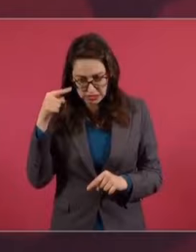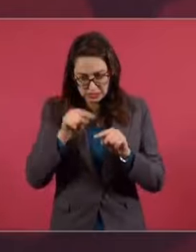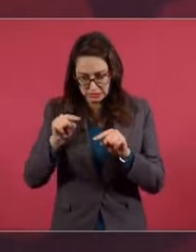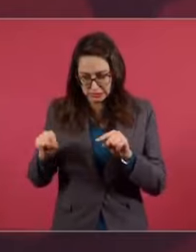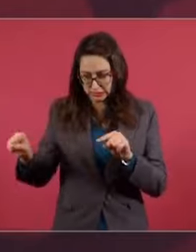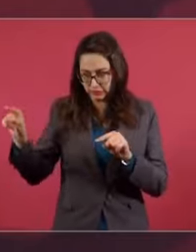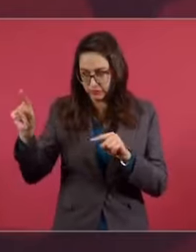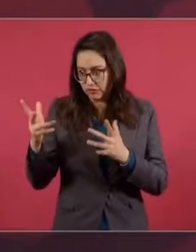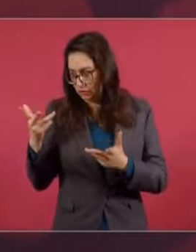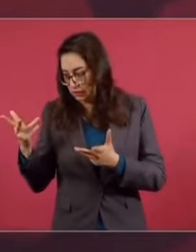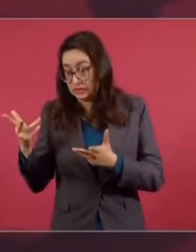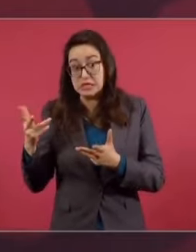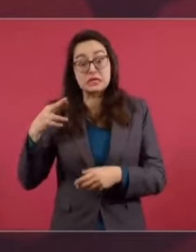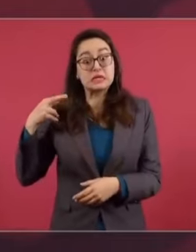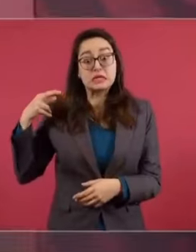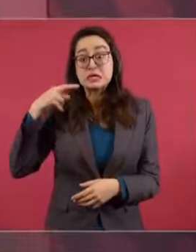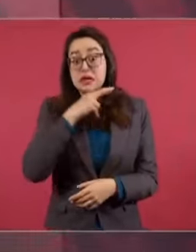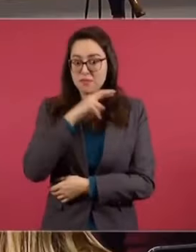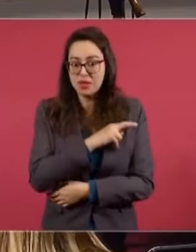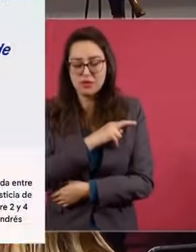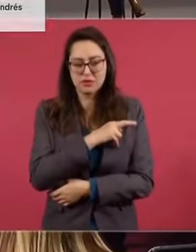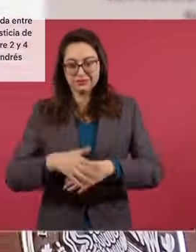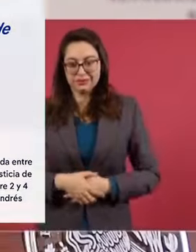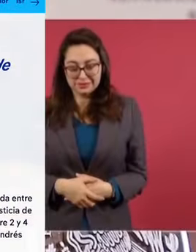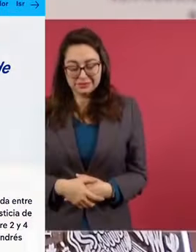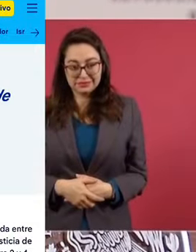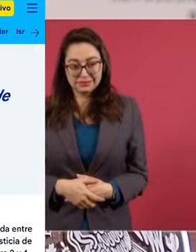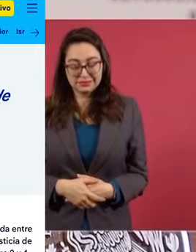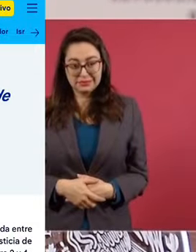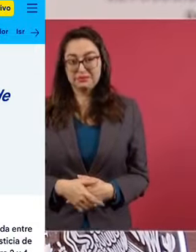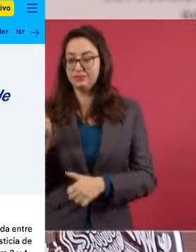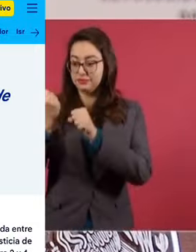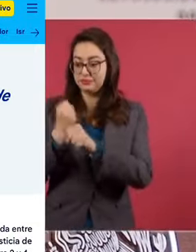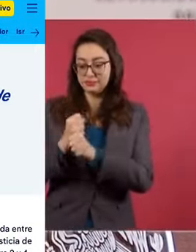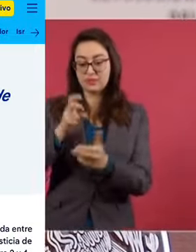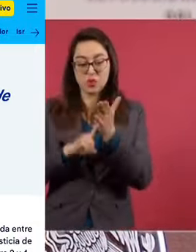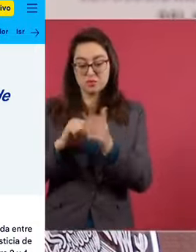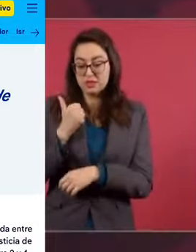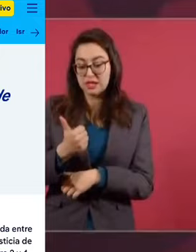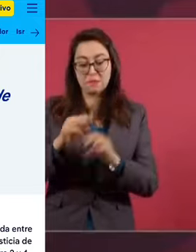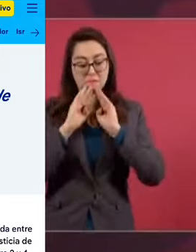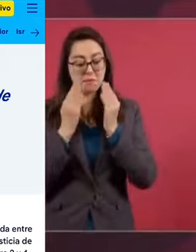el periodista premiado hizo su reportaje. Que nos dieron dinero en el 2006,